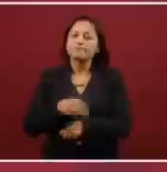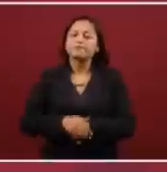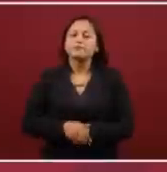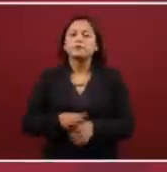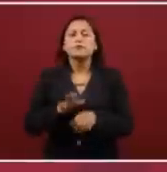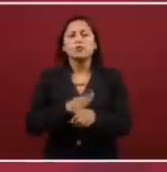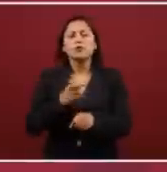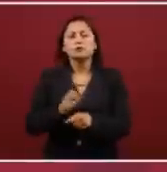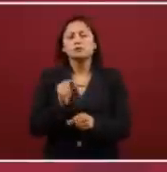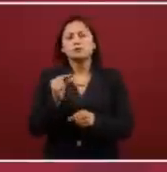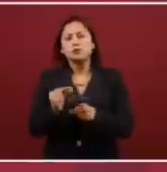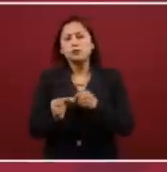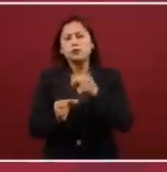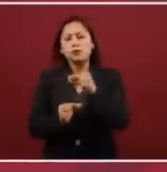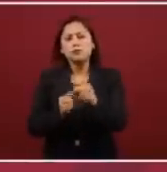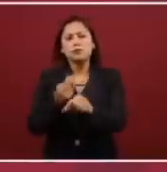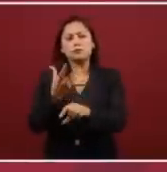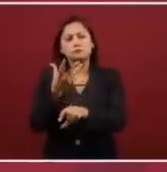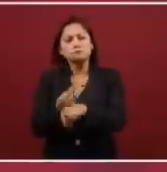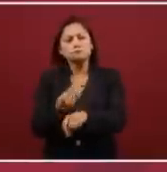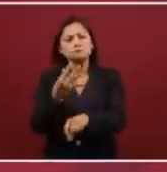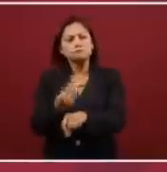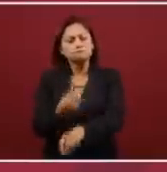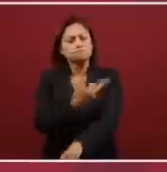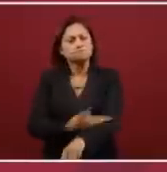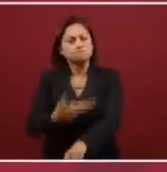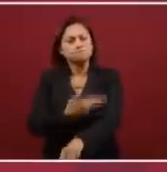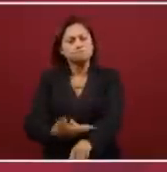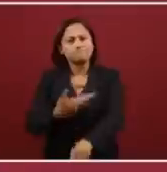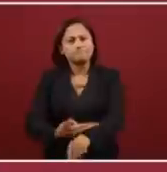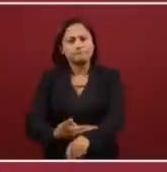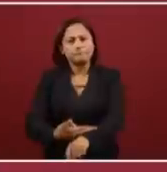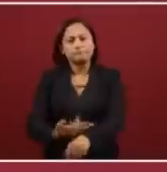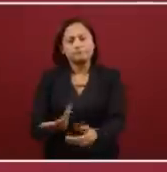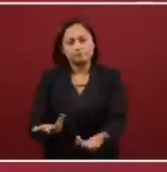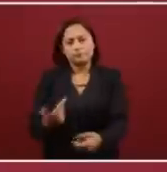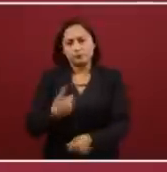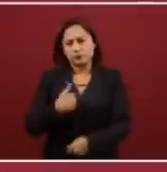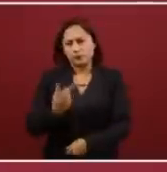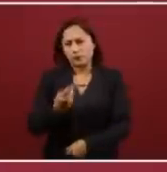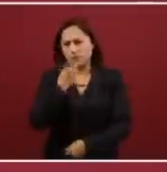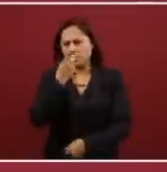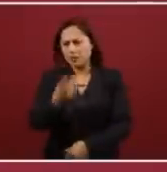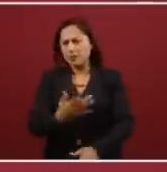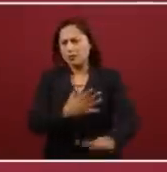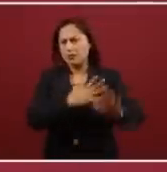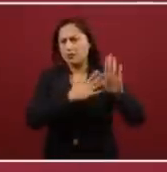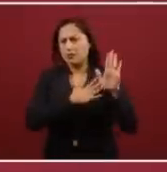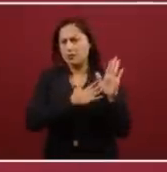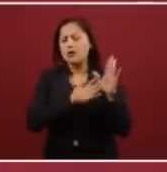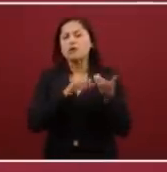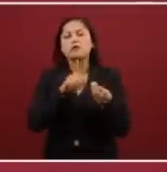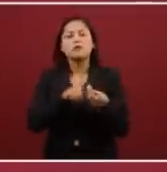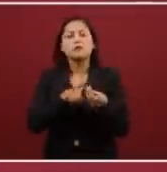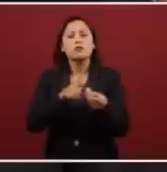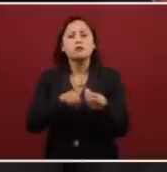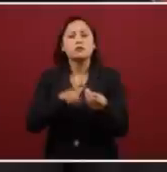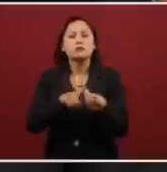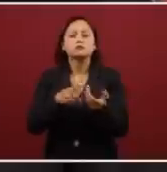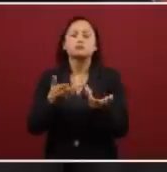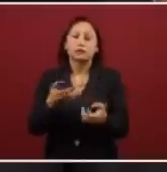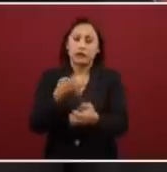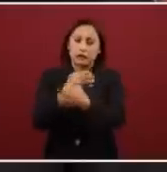regularizando esta situación. Yo tengo el compromiso de hacerlo en el caso de la educación y de la